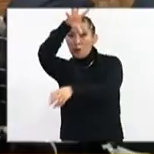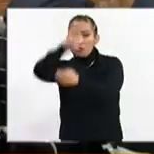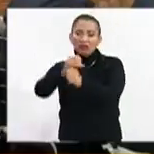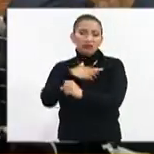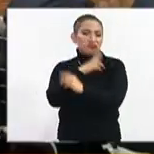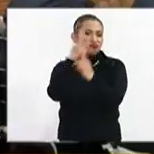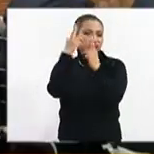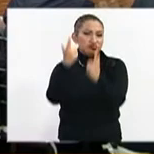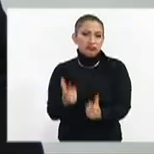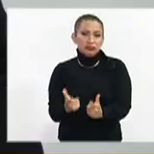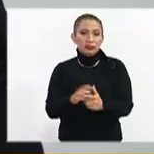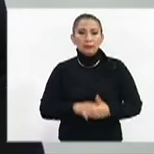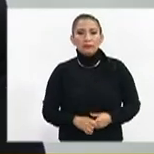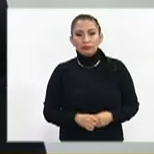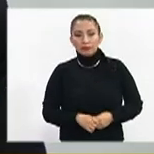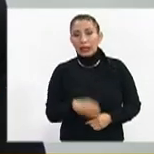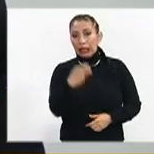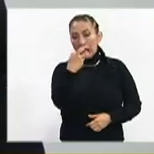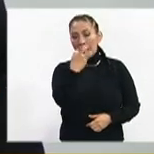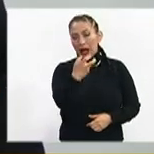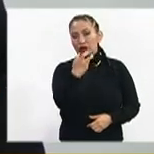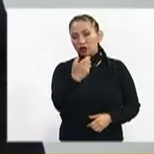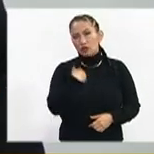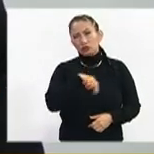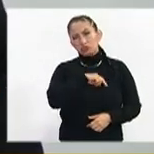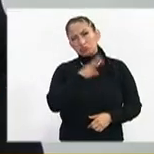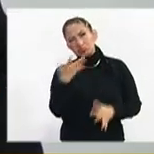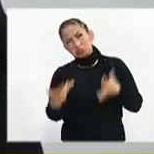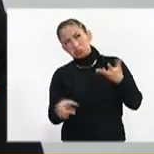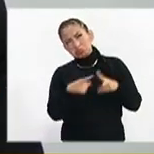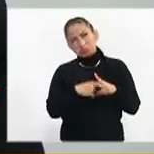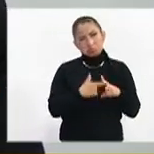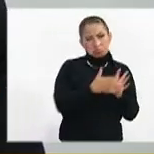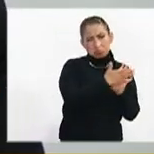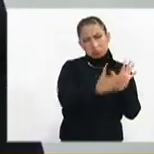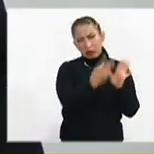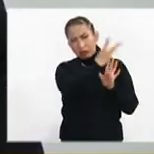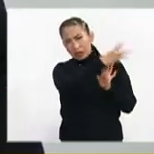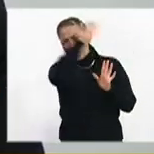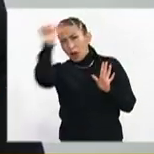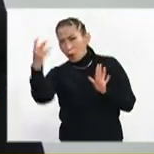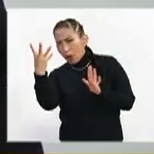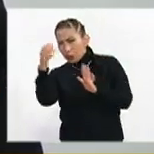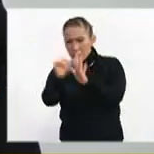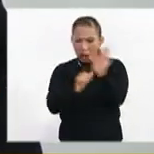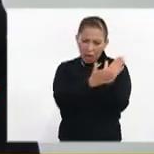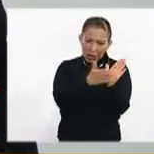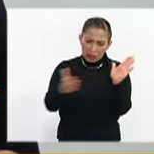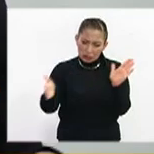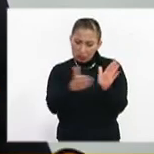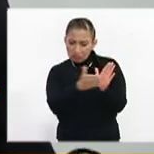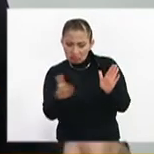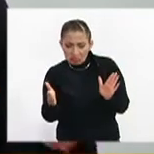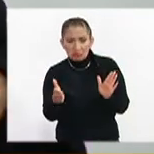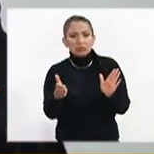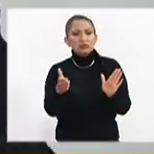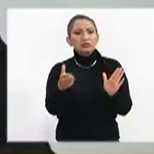totales. De esta manera, estamos calculando que en un periodo de 3 a 4 meses